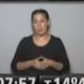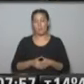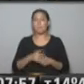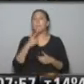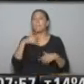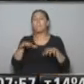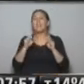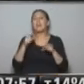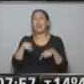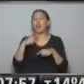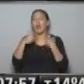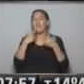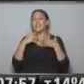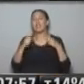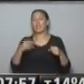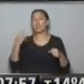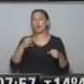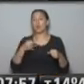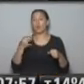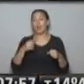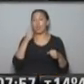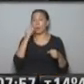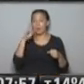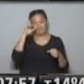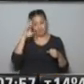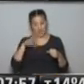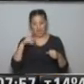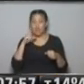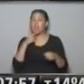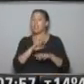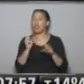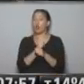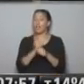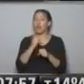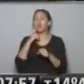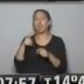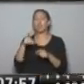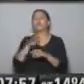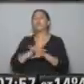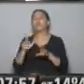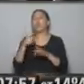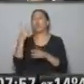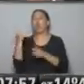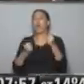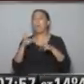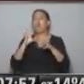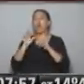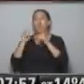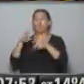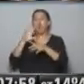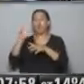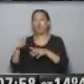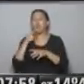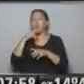Y más temprano escuchábamos al secretario de Seguridad de la Nación, Sergio Berni, confirmando el ataque y robo que sufrieron dos camiones en las afueras de La Plata